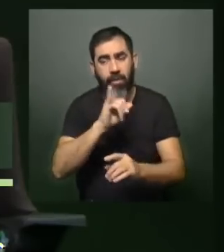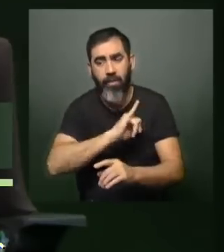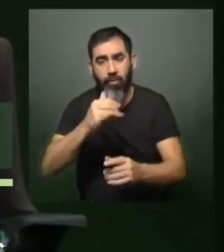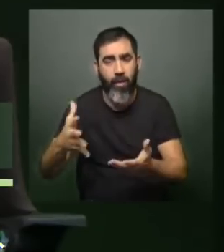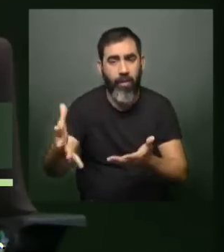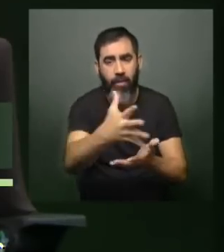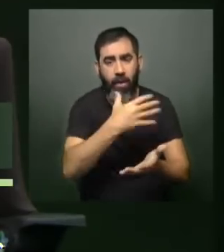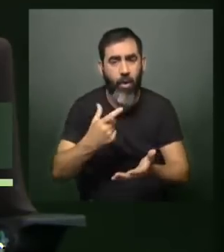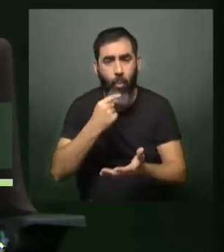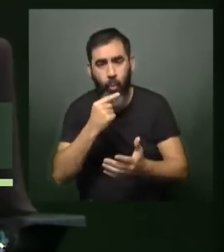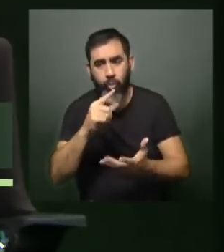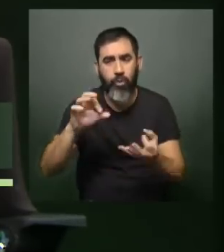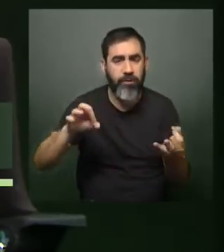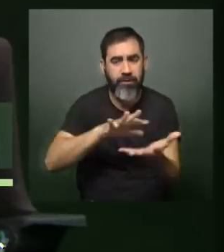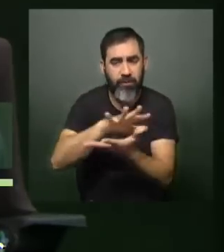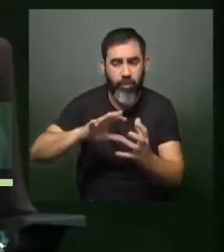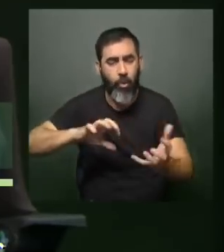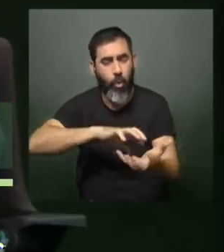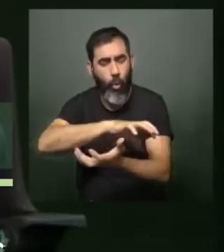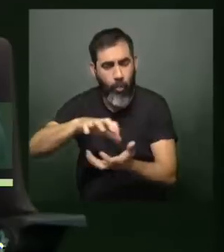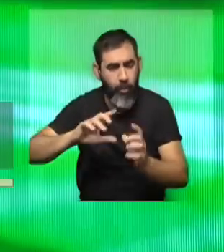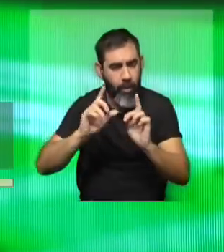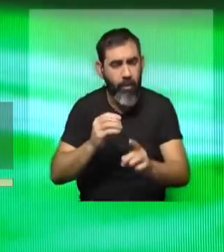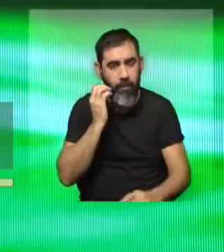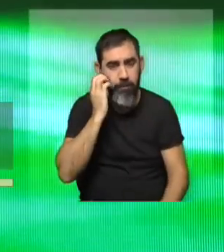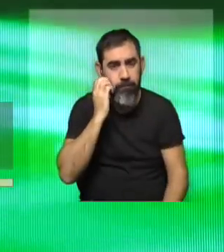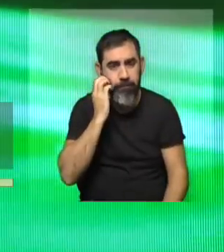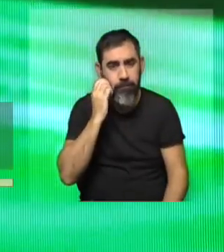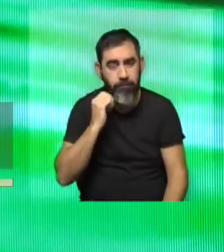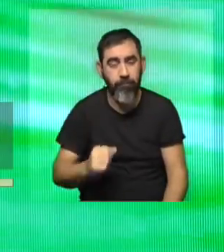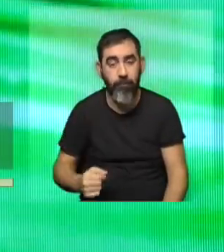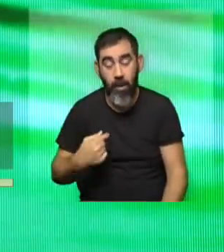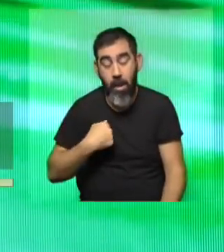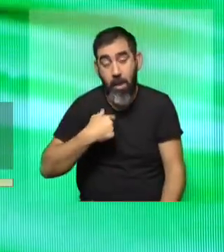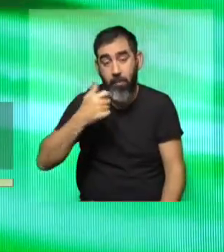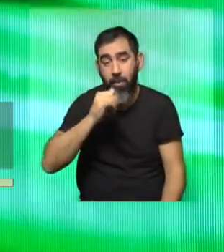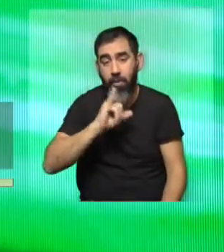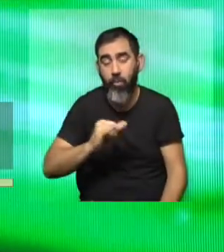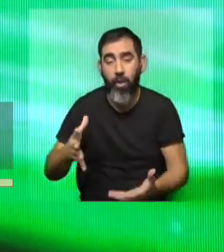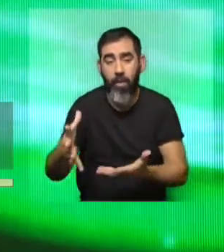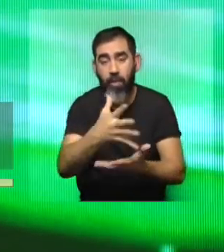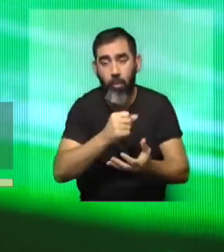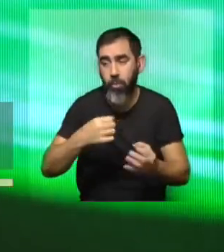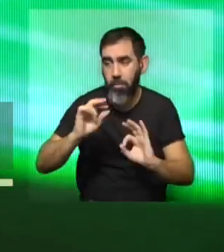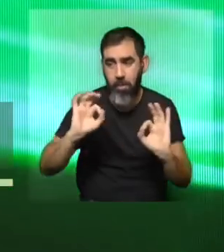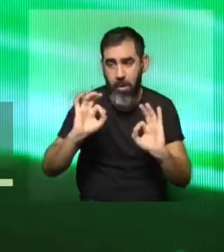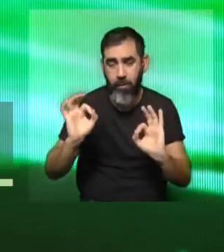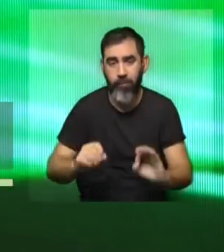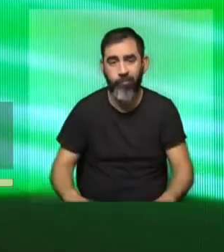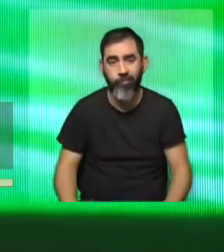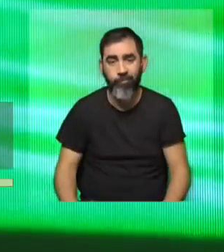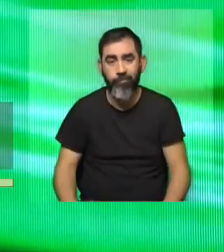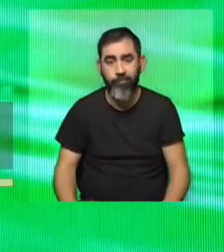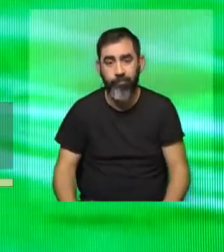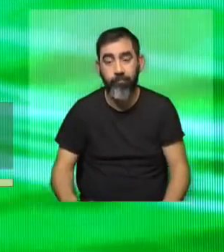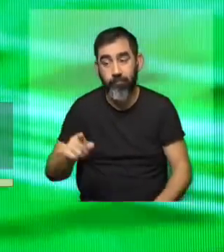de abuso policial o situaciones complejas No a mí particularmente denuncia uso policial no no me han llegado este